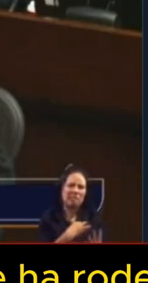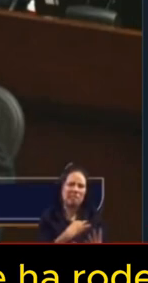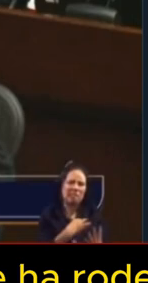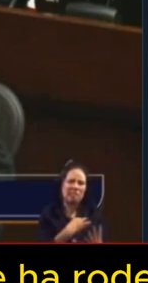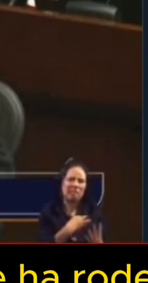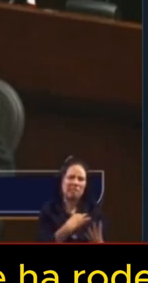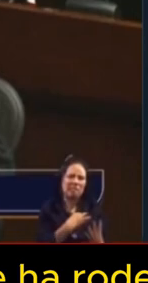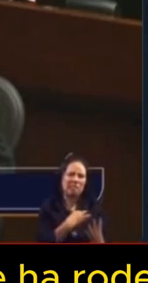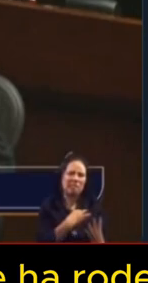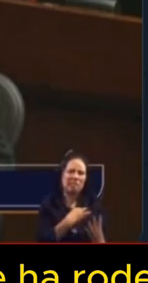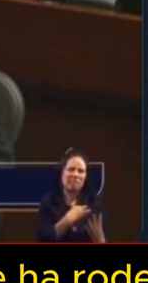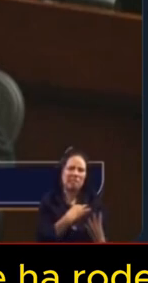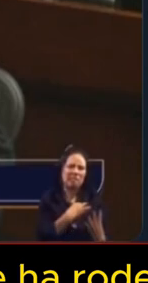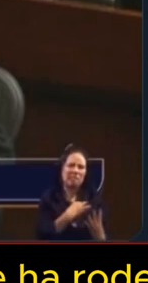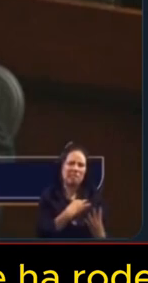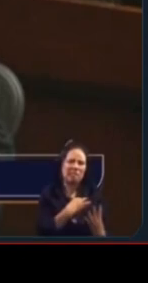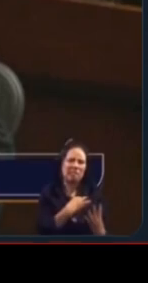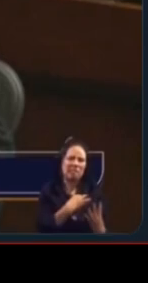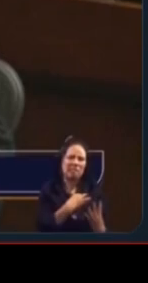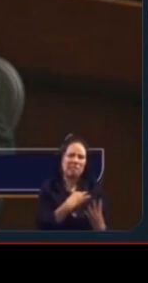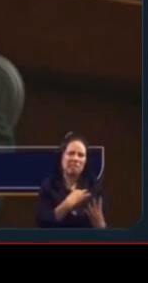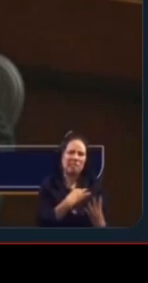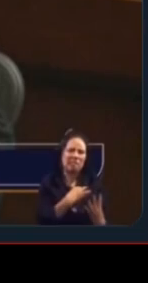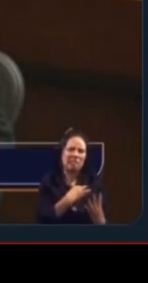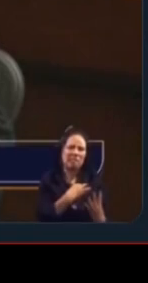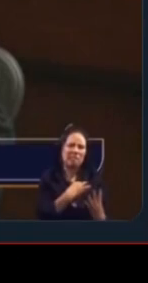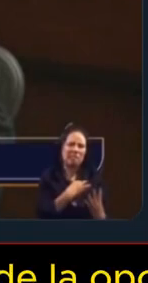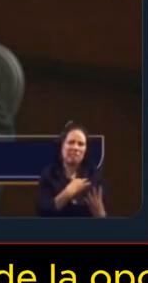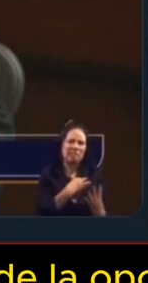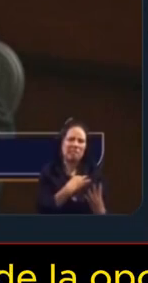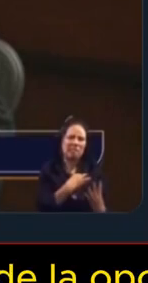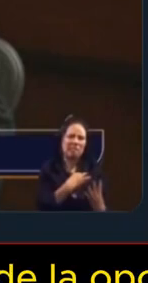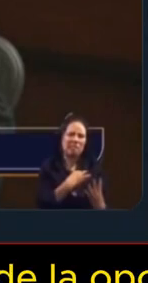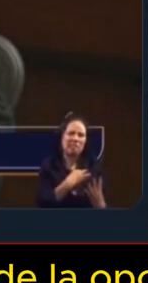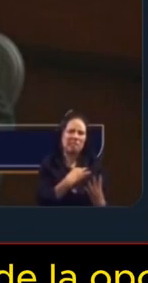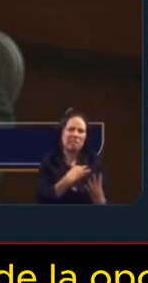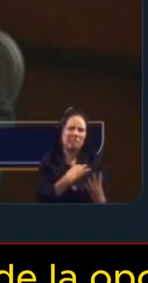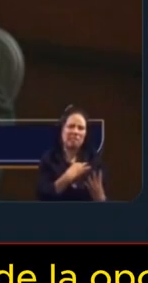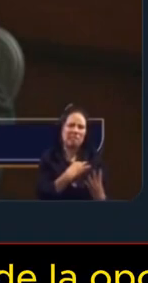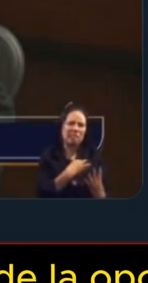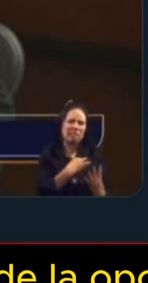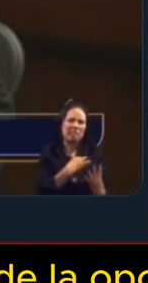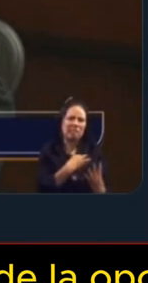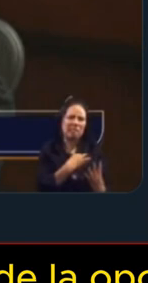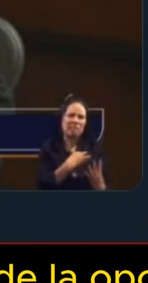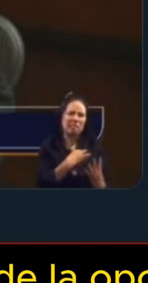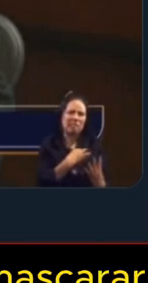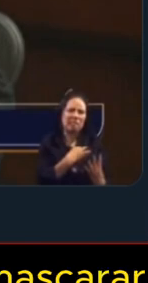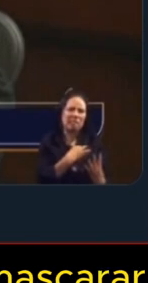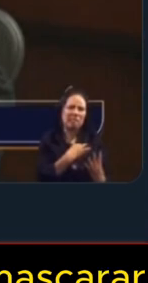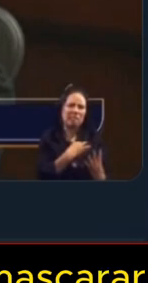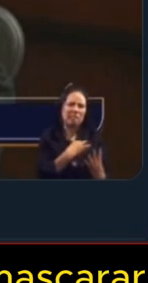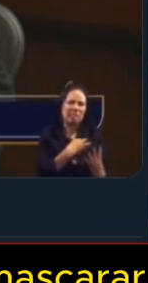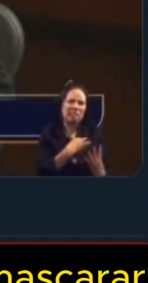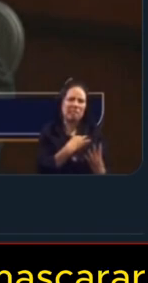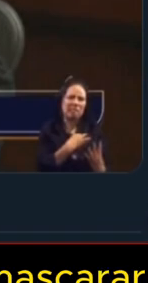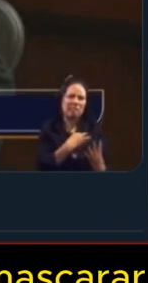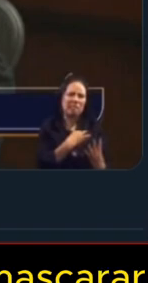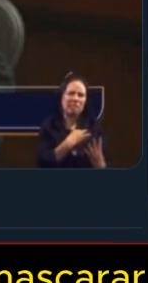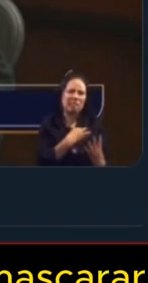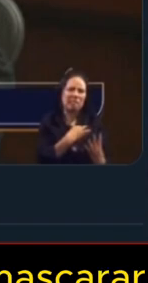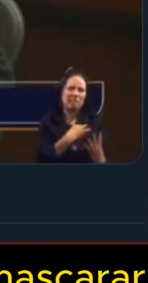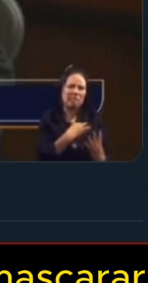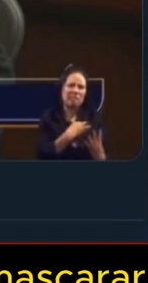la serie de escándalos que ha rodeado hoy a este gobierno pero especialmente debemos desde la oposición continuar con